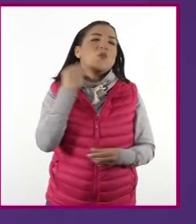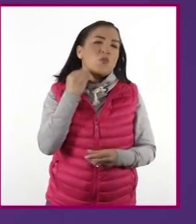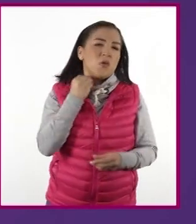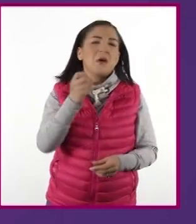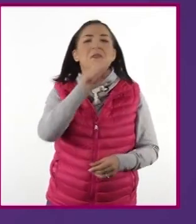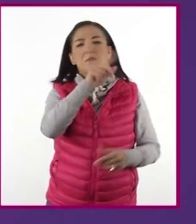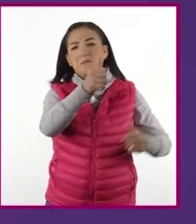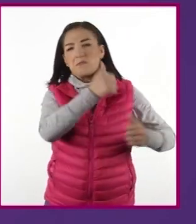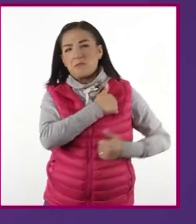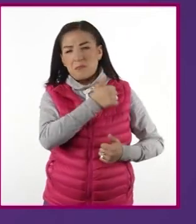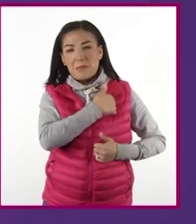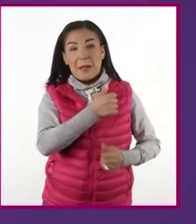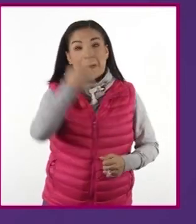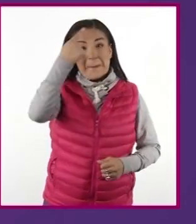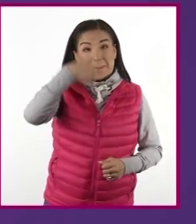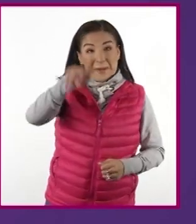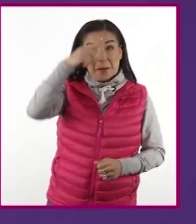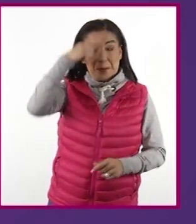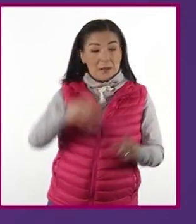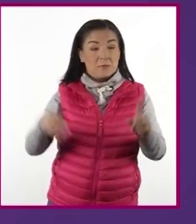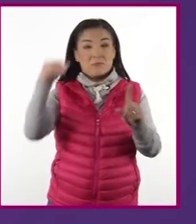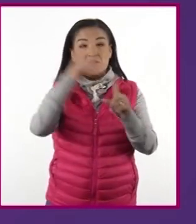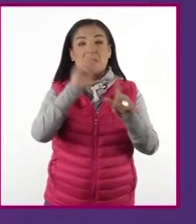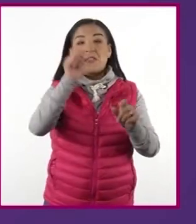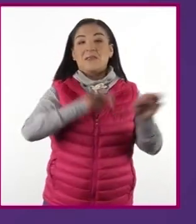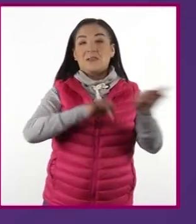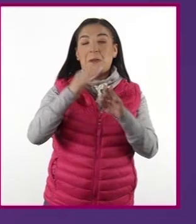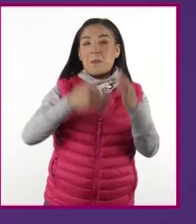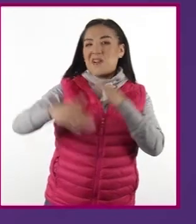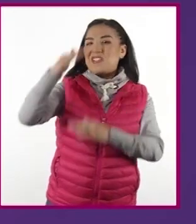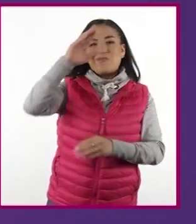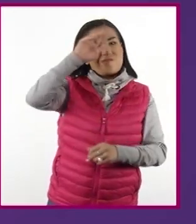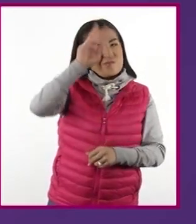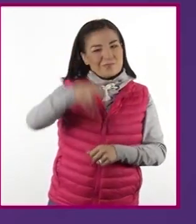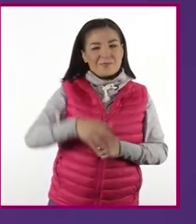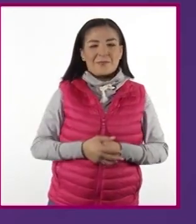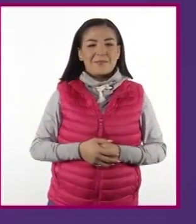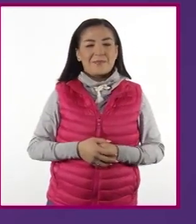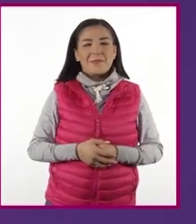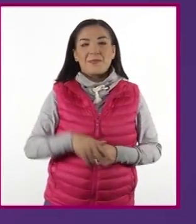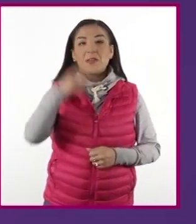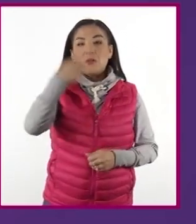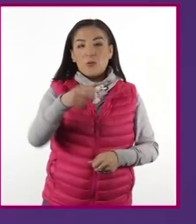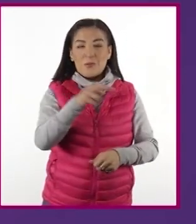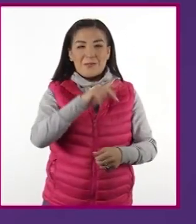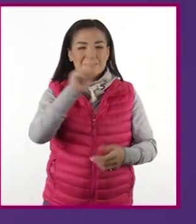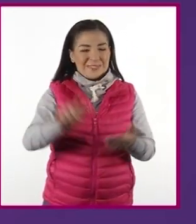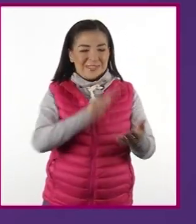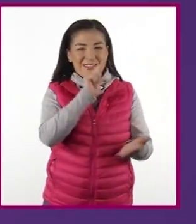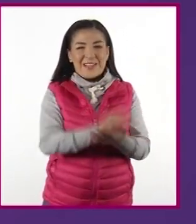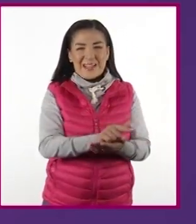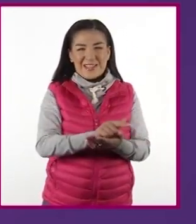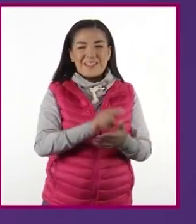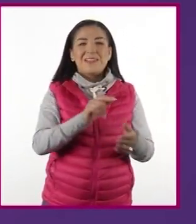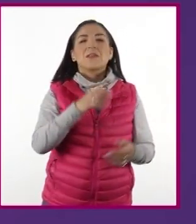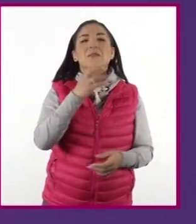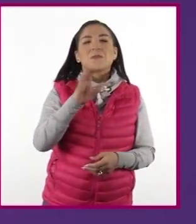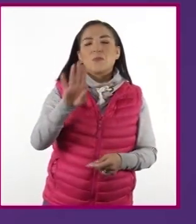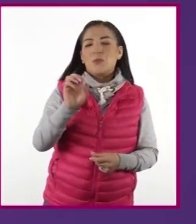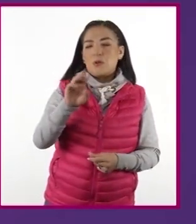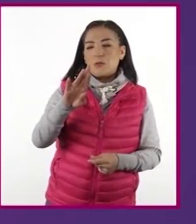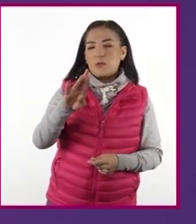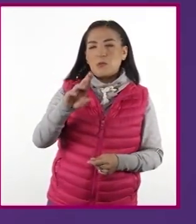militares, pero no a ocupar puestos de alta jerarquía. Las reformas borbónicas significaron